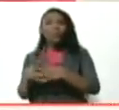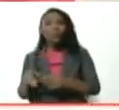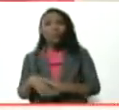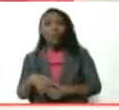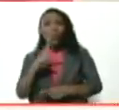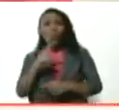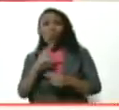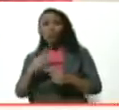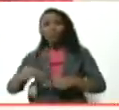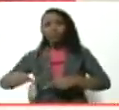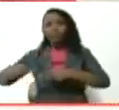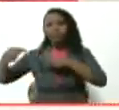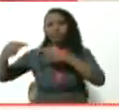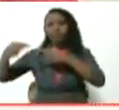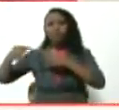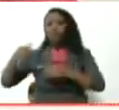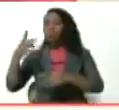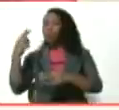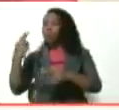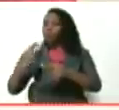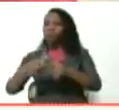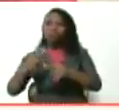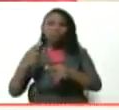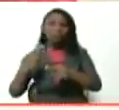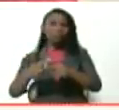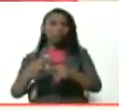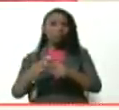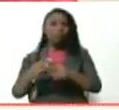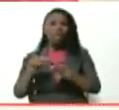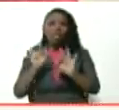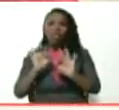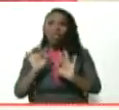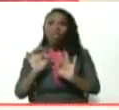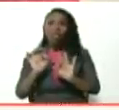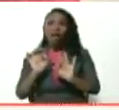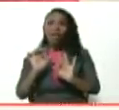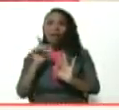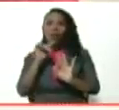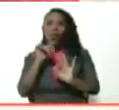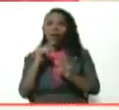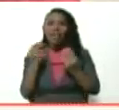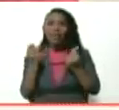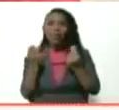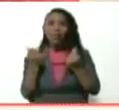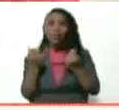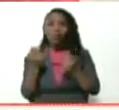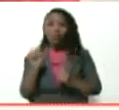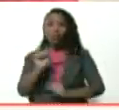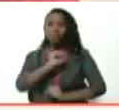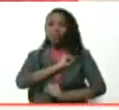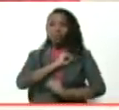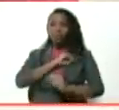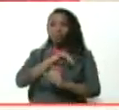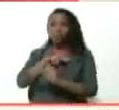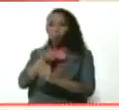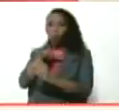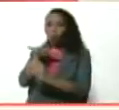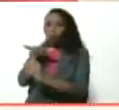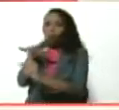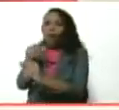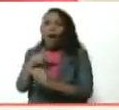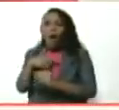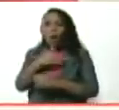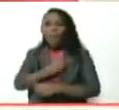es un adversario muy peligroso, sin escrúpulos, muchos recursos, y le mete miedo a